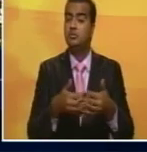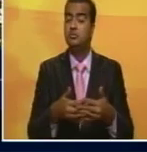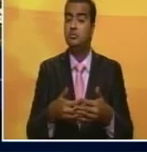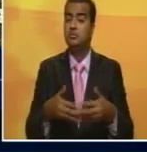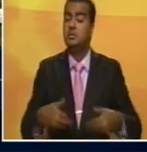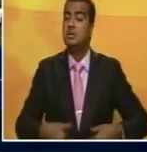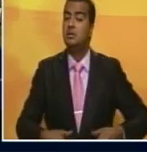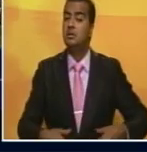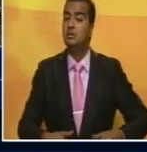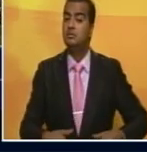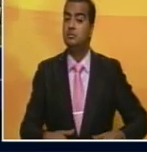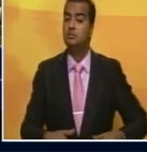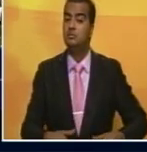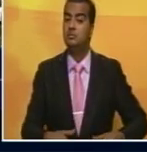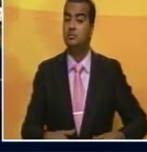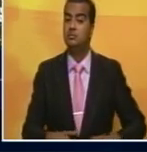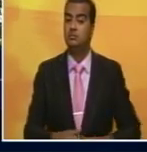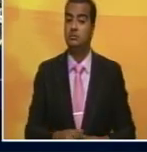intente